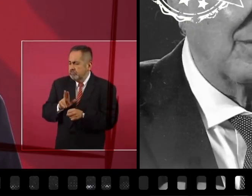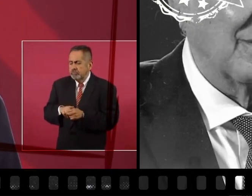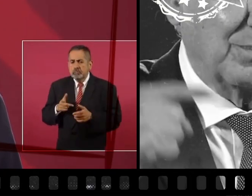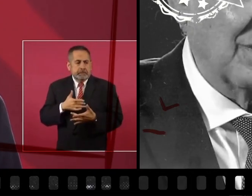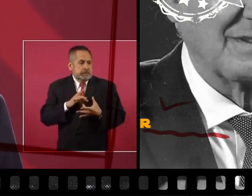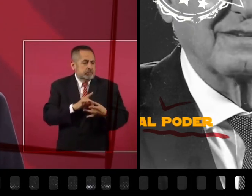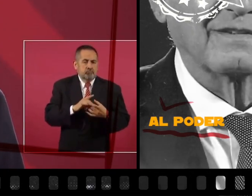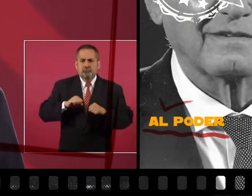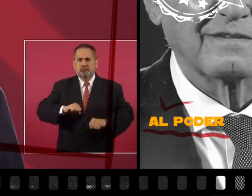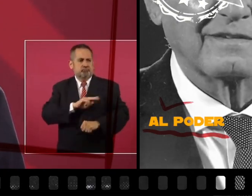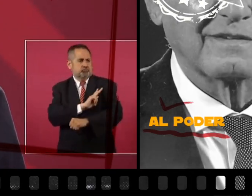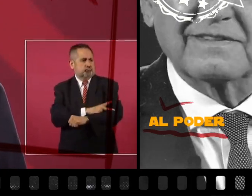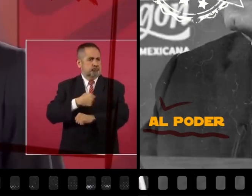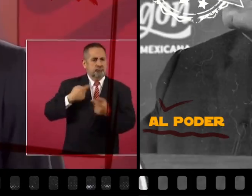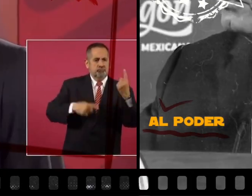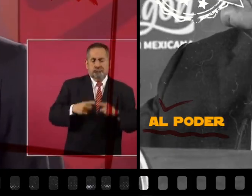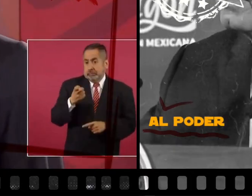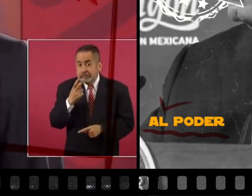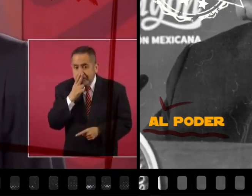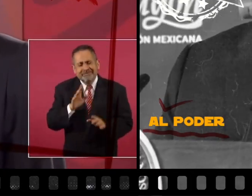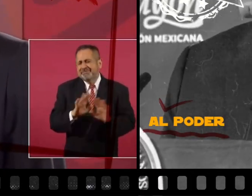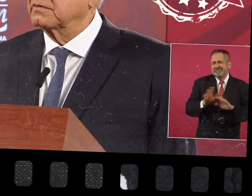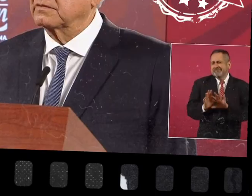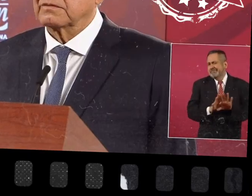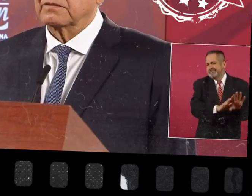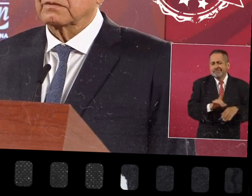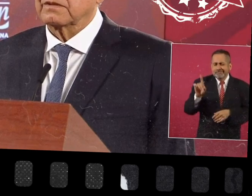tanto apego al poder. Ese es el mejor consejo.